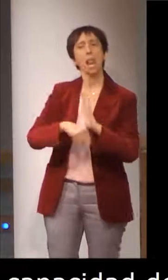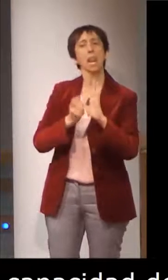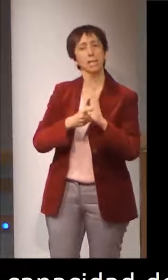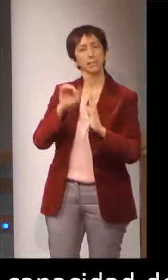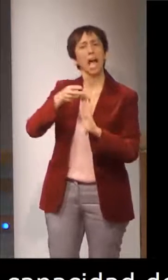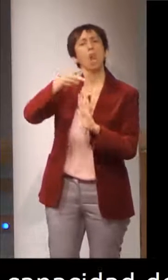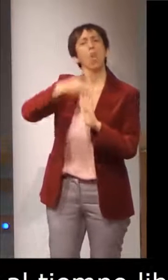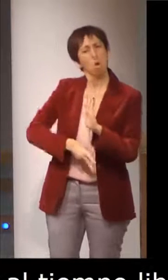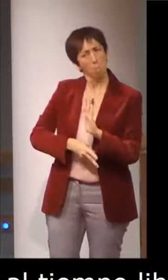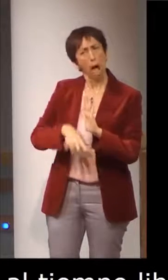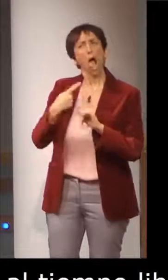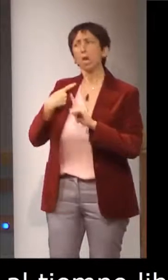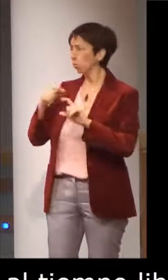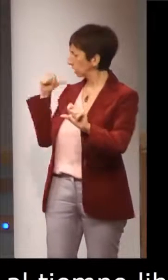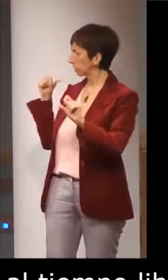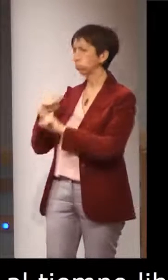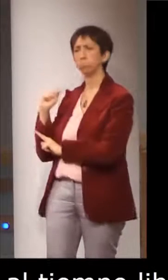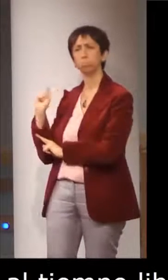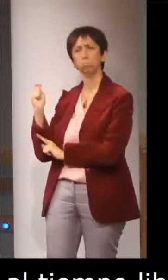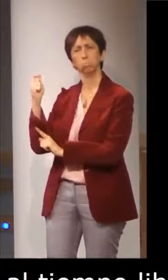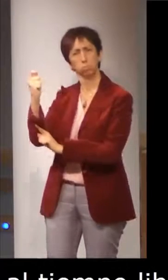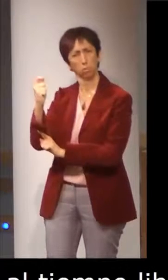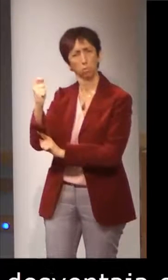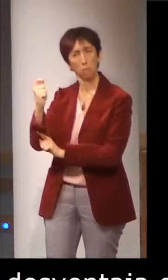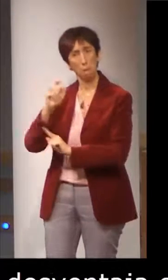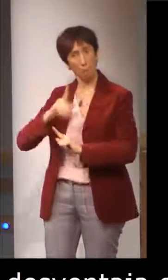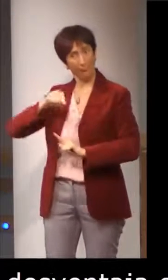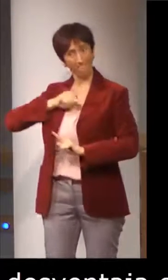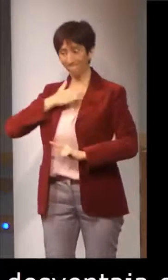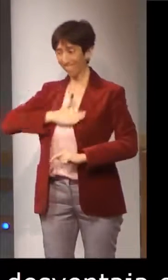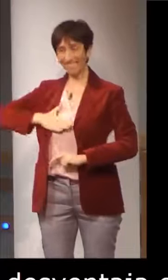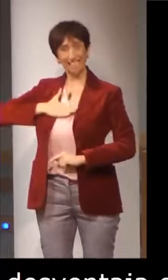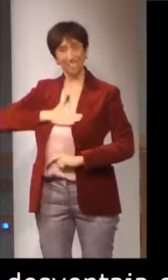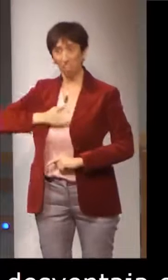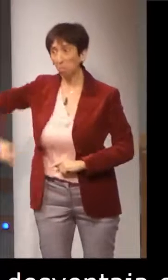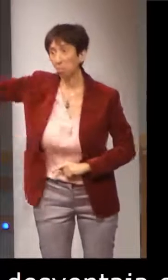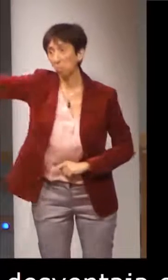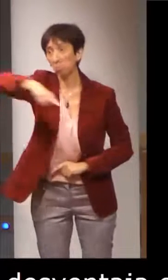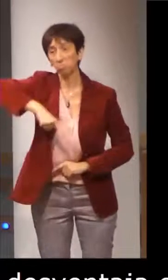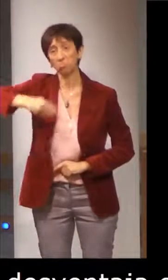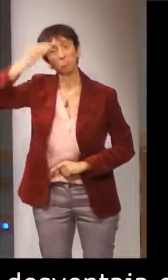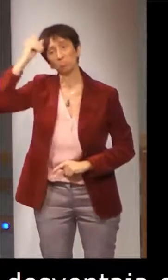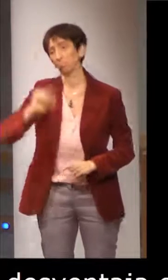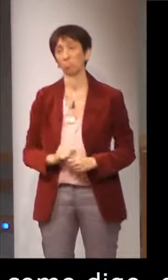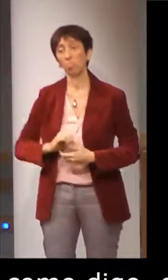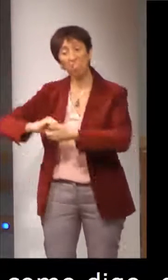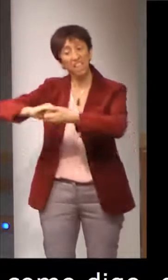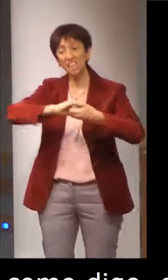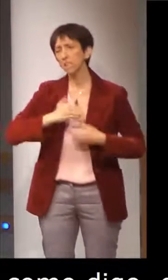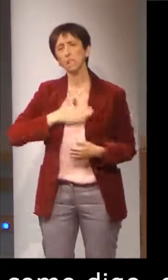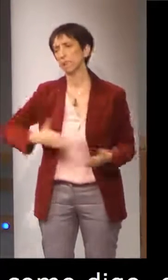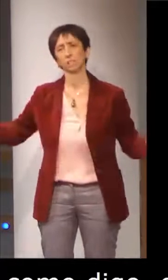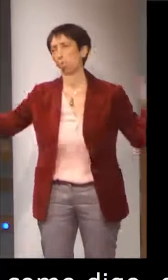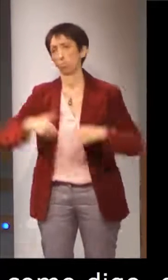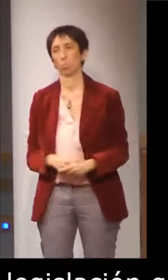actualidad, a pesar, como digo, que contamos con normativa y legislación que han sido conquistas para nosotros pero que todavía no